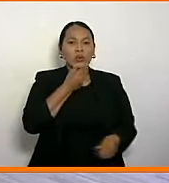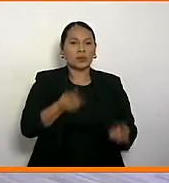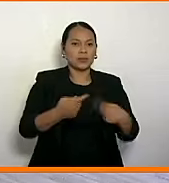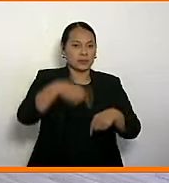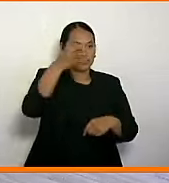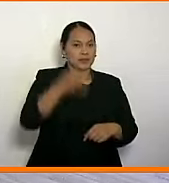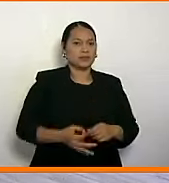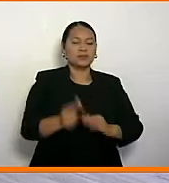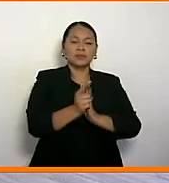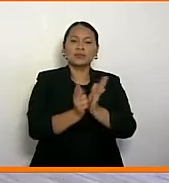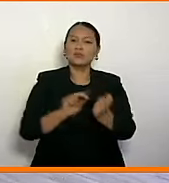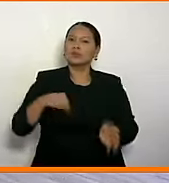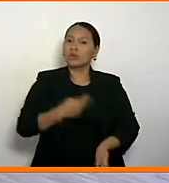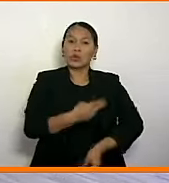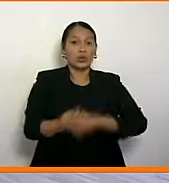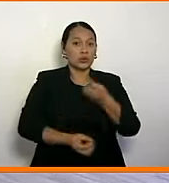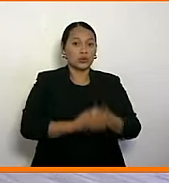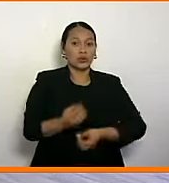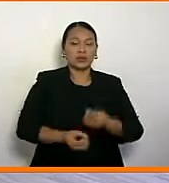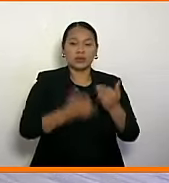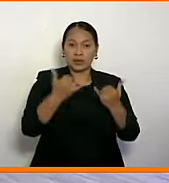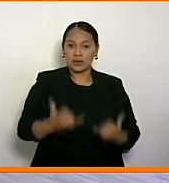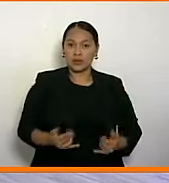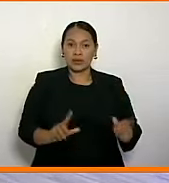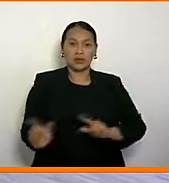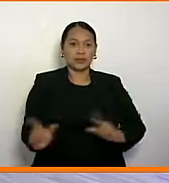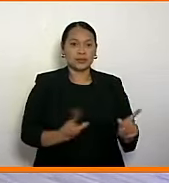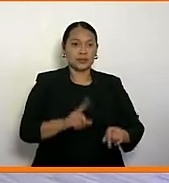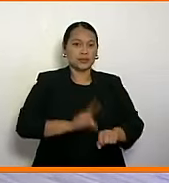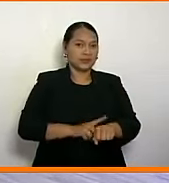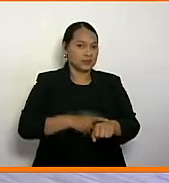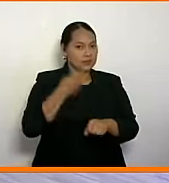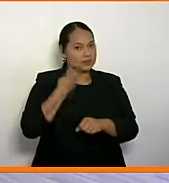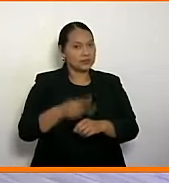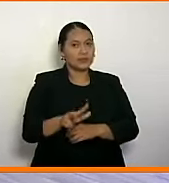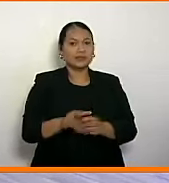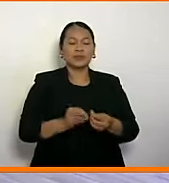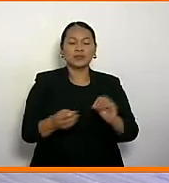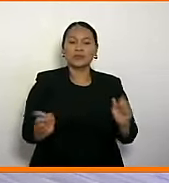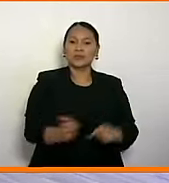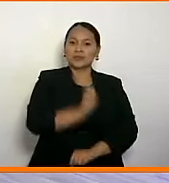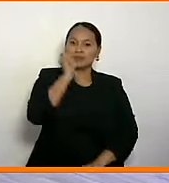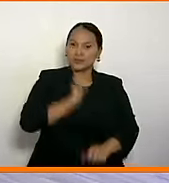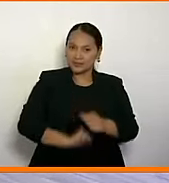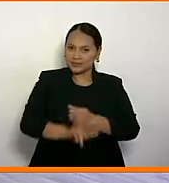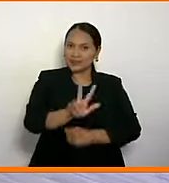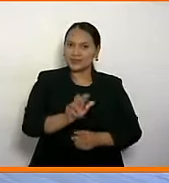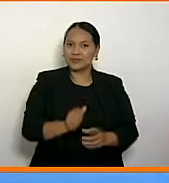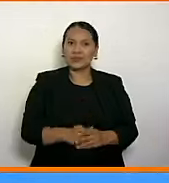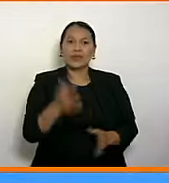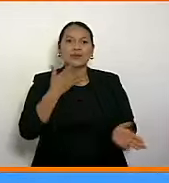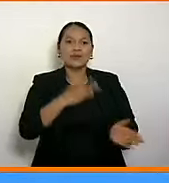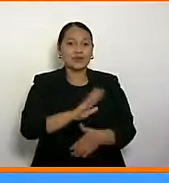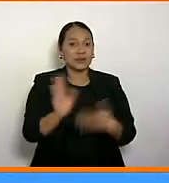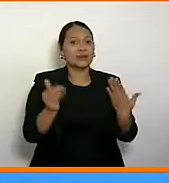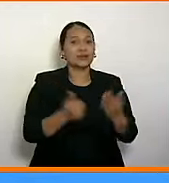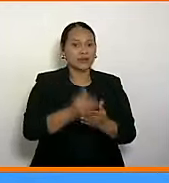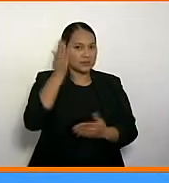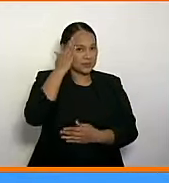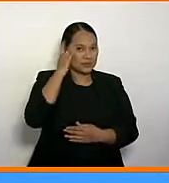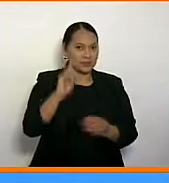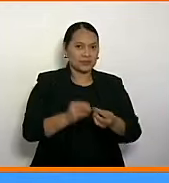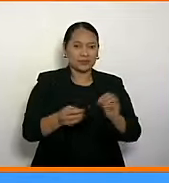sorteos. Espero que estés listo, porque ahora sí es momento de conocer esos tres números afortunados junto a Pega 3. Suerte, porque viene tu primer